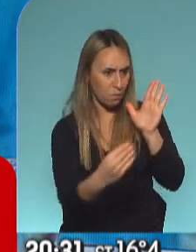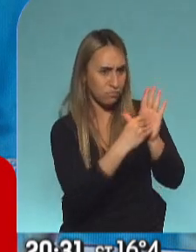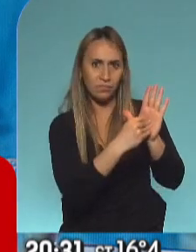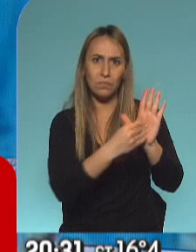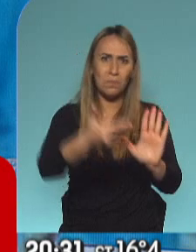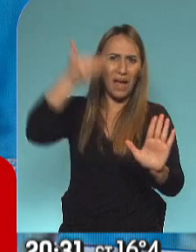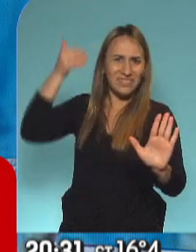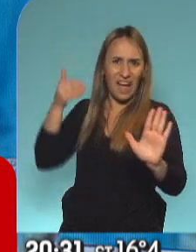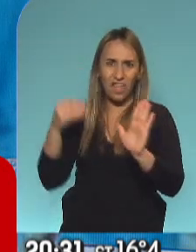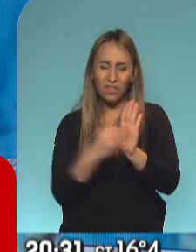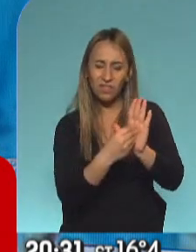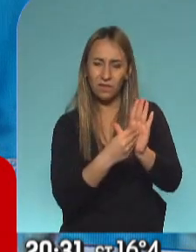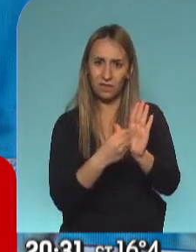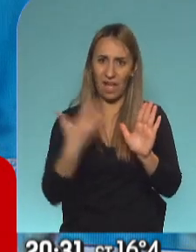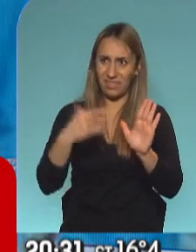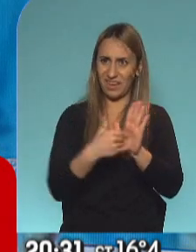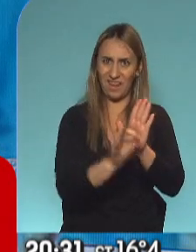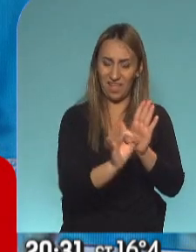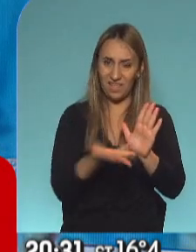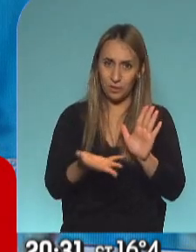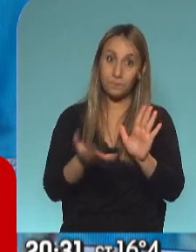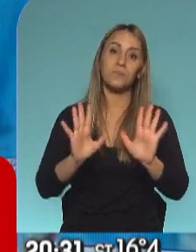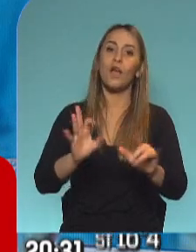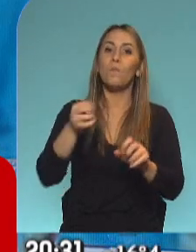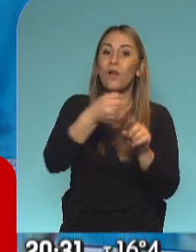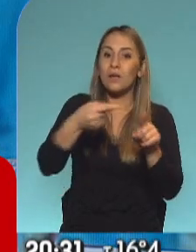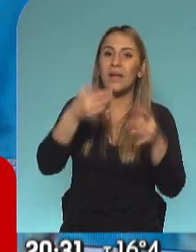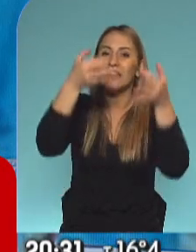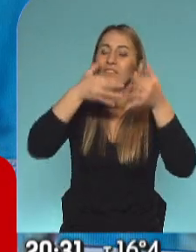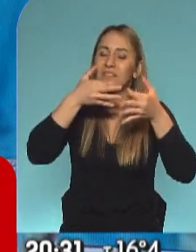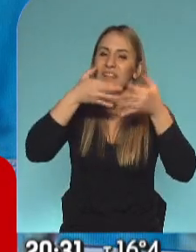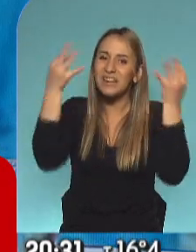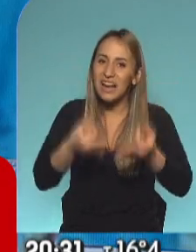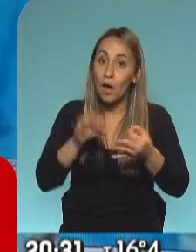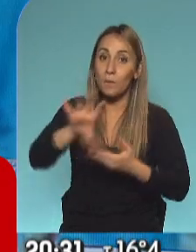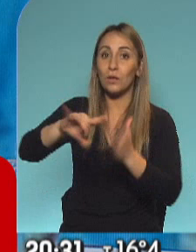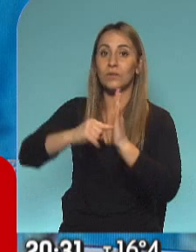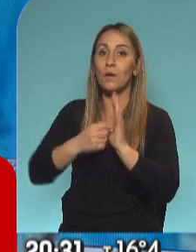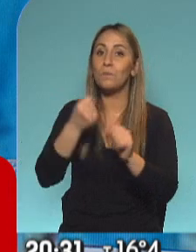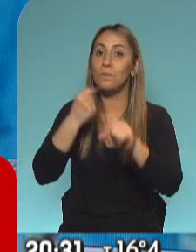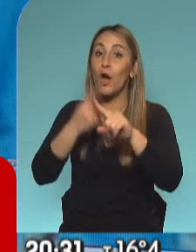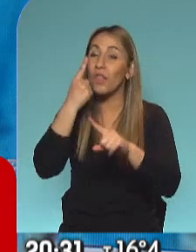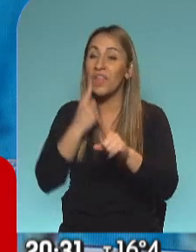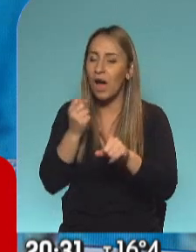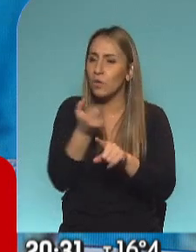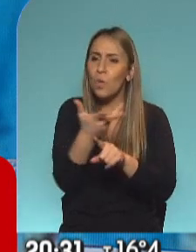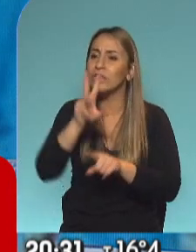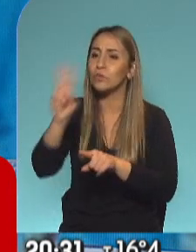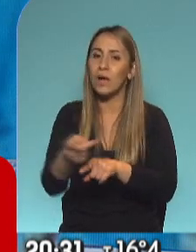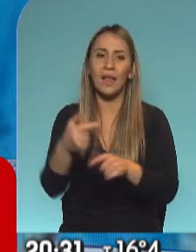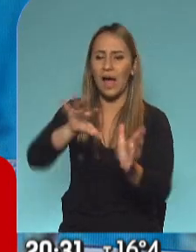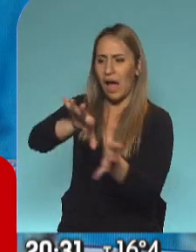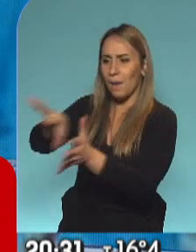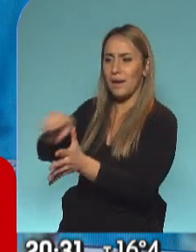tiempos pasados, hoy, esta semana... ¿Cuántos muertos por día hubo en la provincia de Buenos Aires? Sin contar aquellos, sin